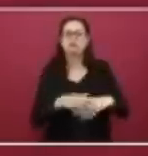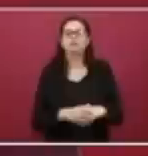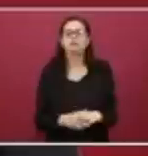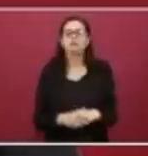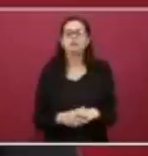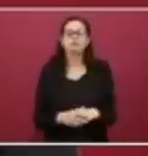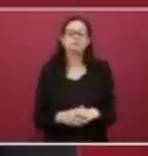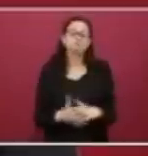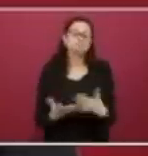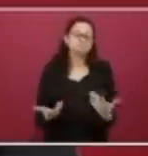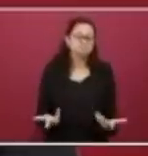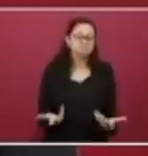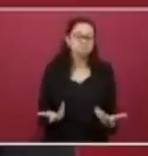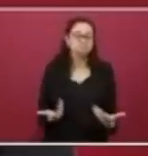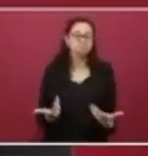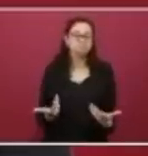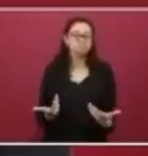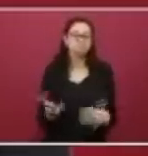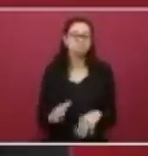a veces